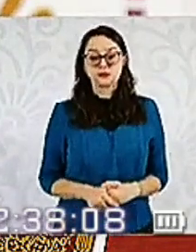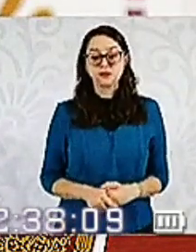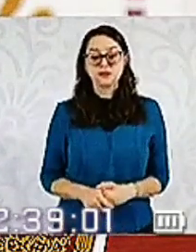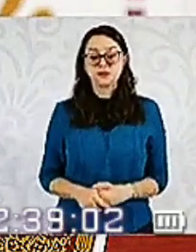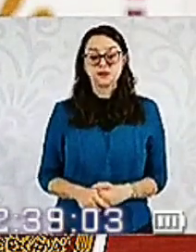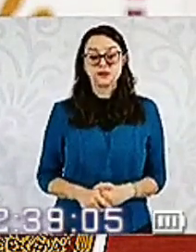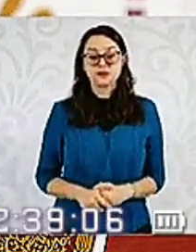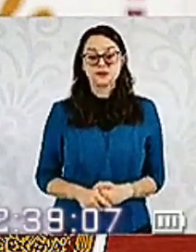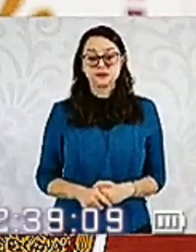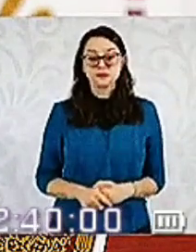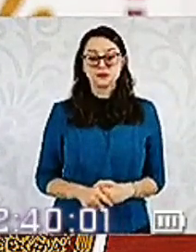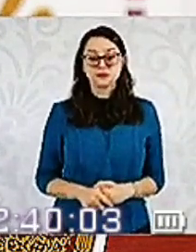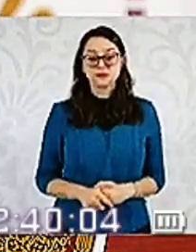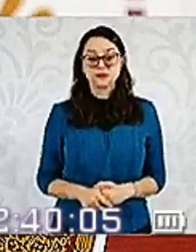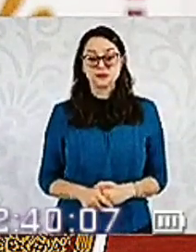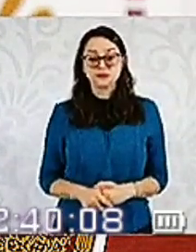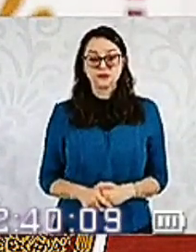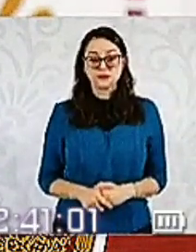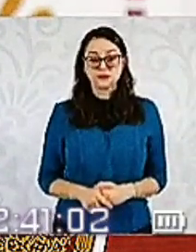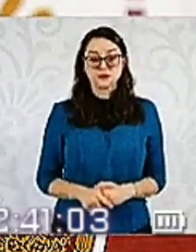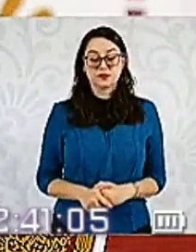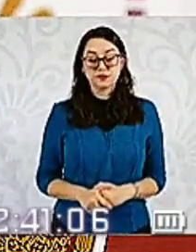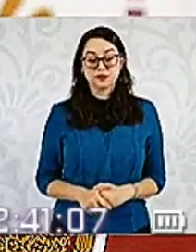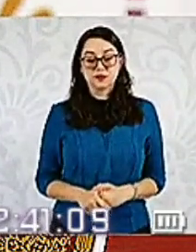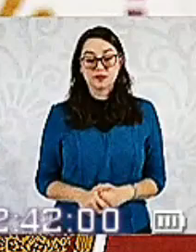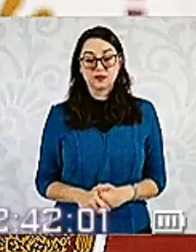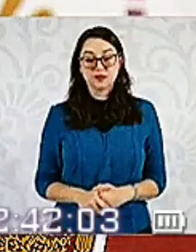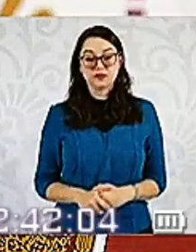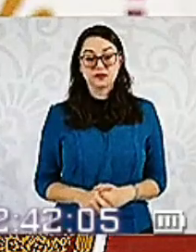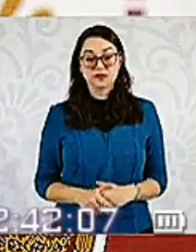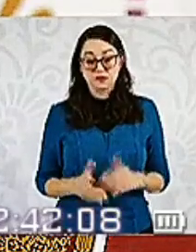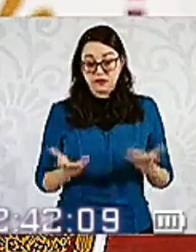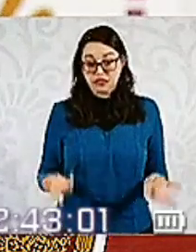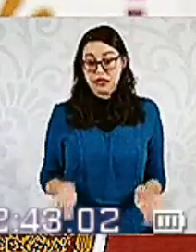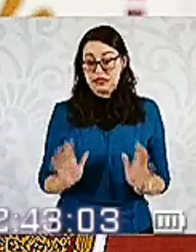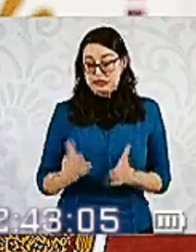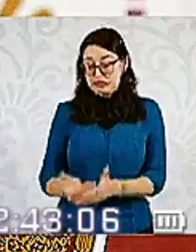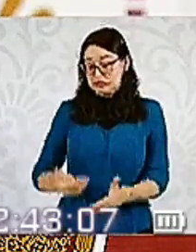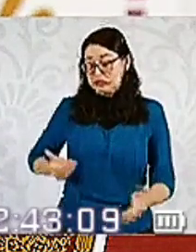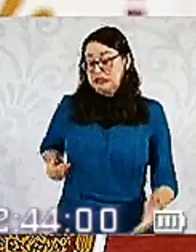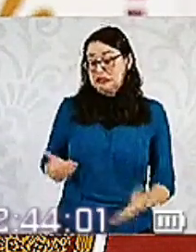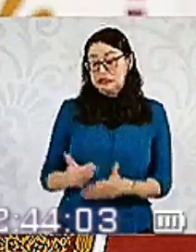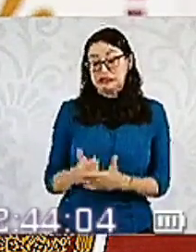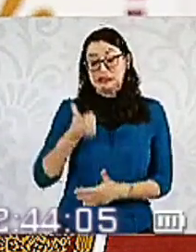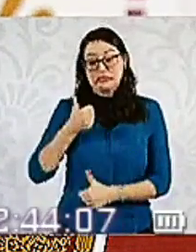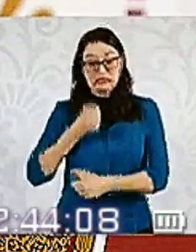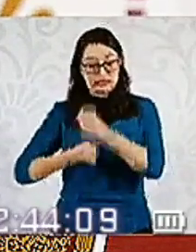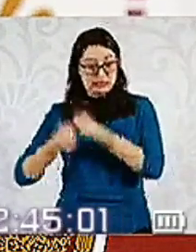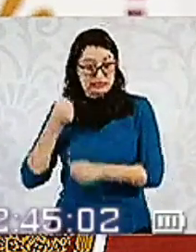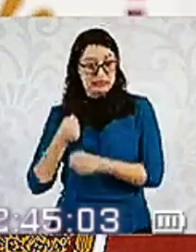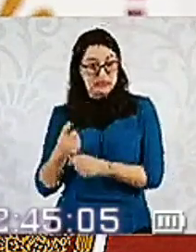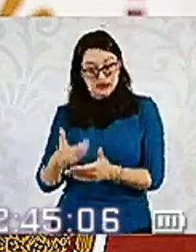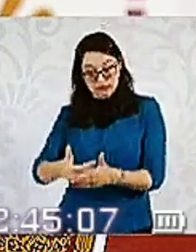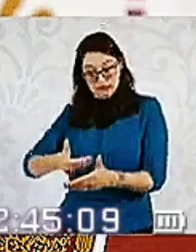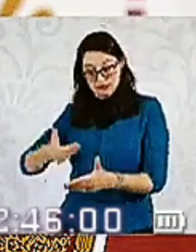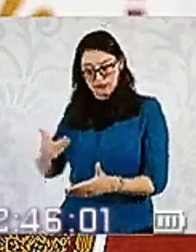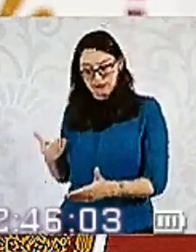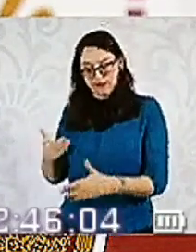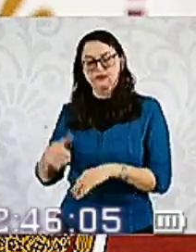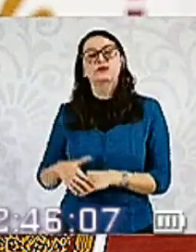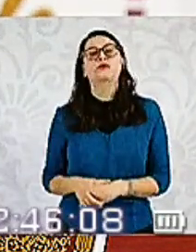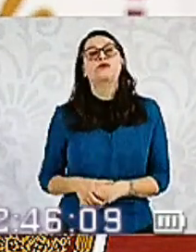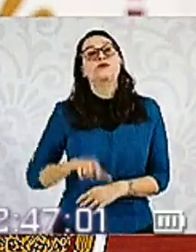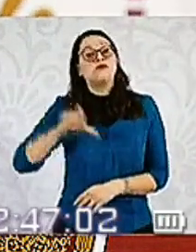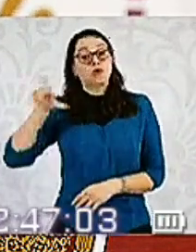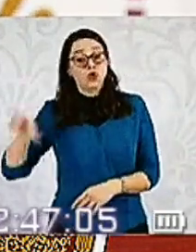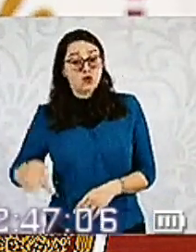ya de empezar a separar el poder político del poder económico. ¿Eso qué